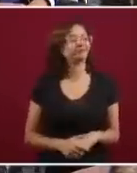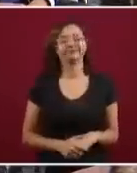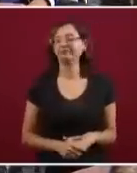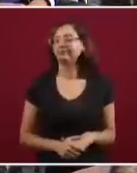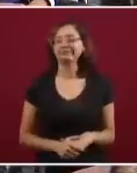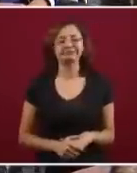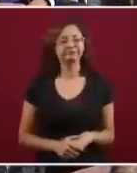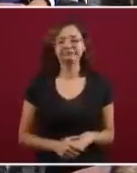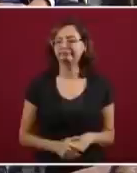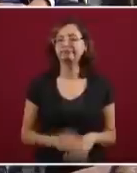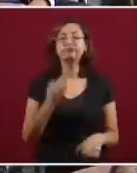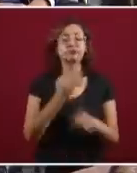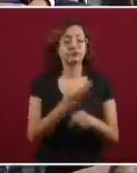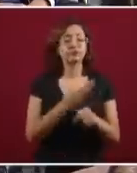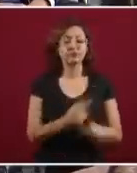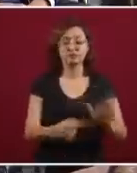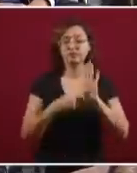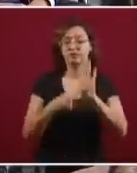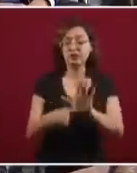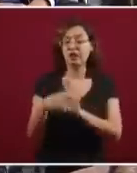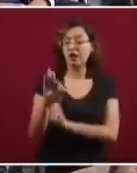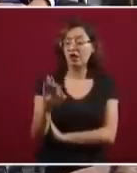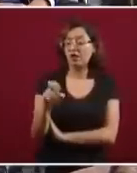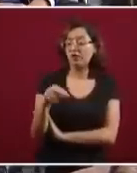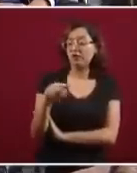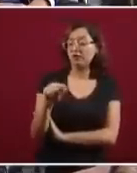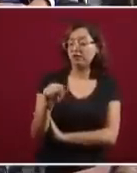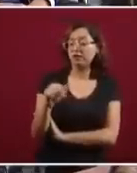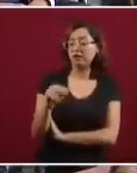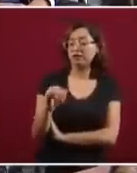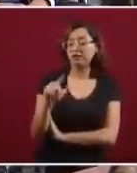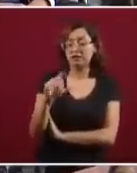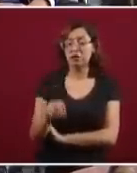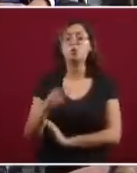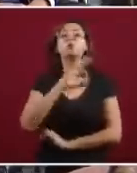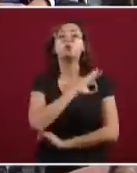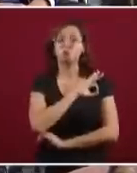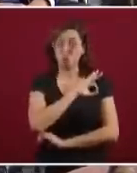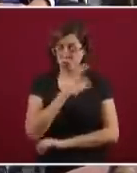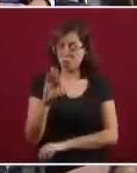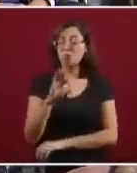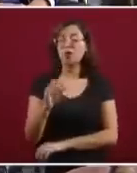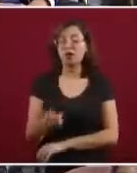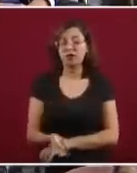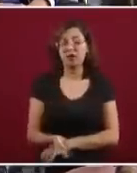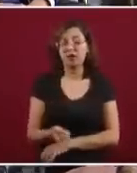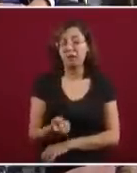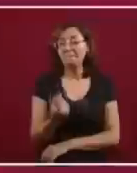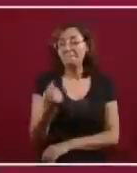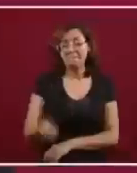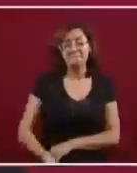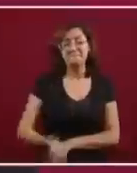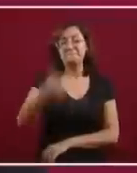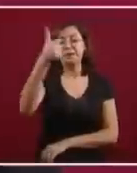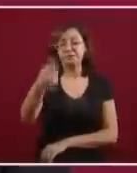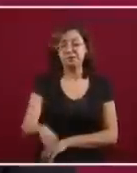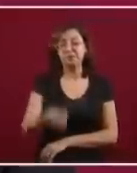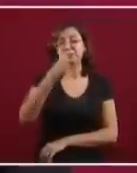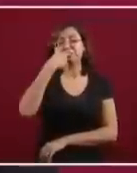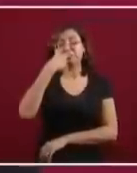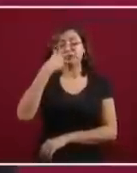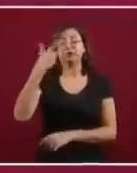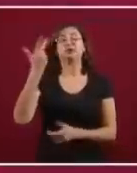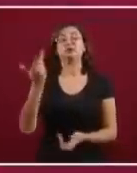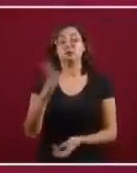diapositivas que acaban de ver donde dice que el fentanilo puede ser letal incluso desde la primera dosis que los opioides incluido el